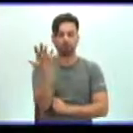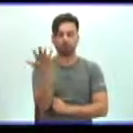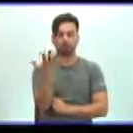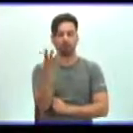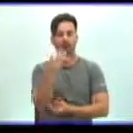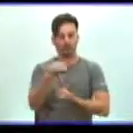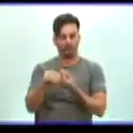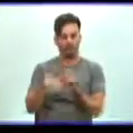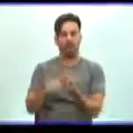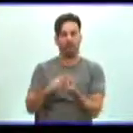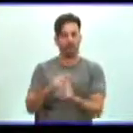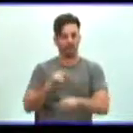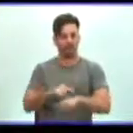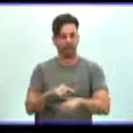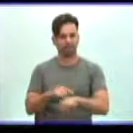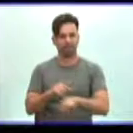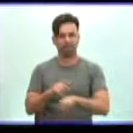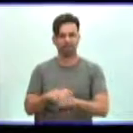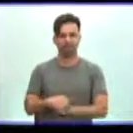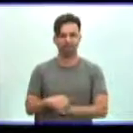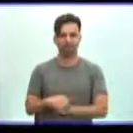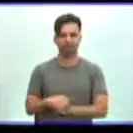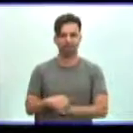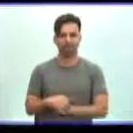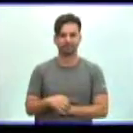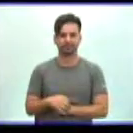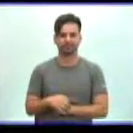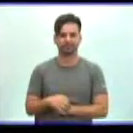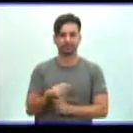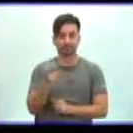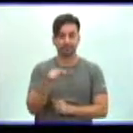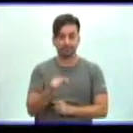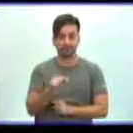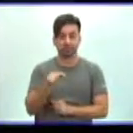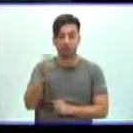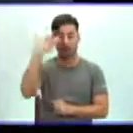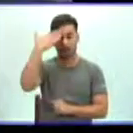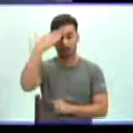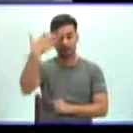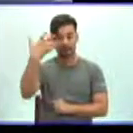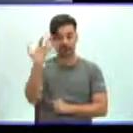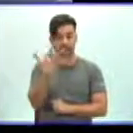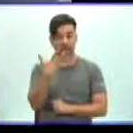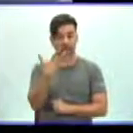Gracias al calor del sol, este es definitivamente el caso.